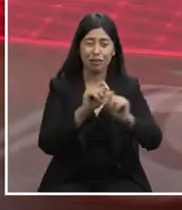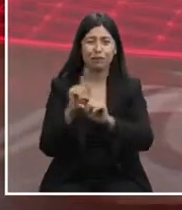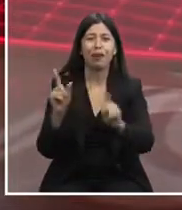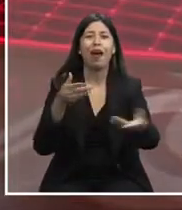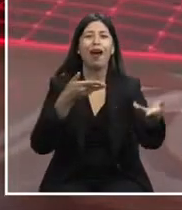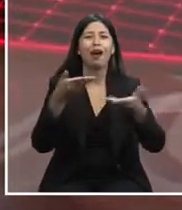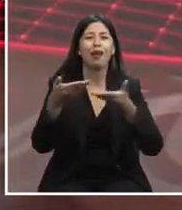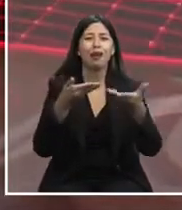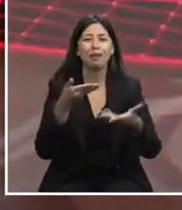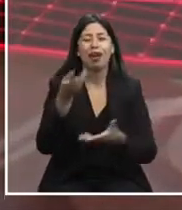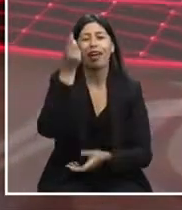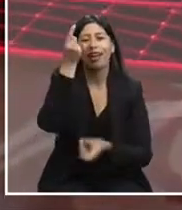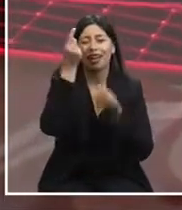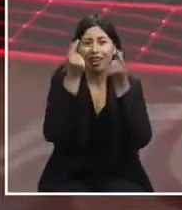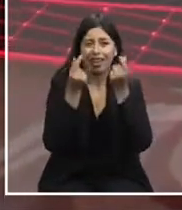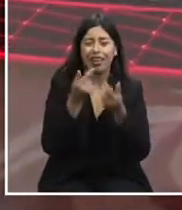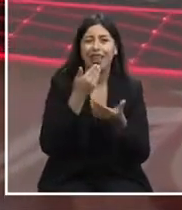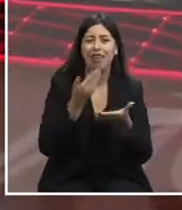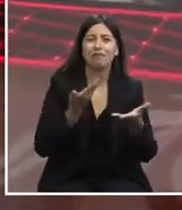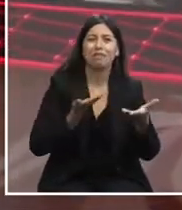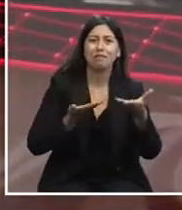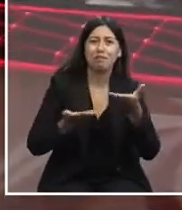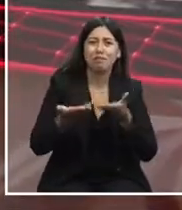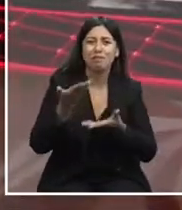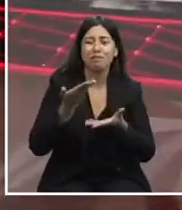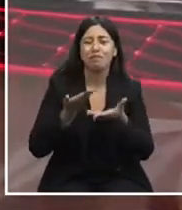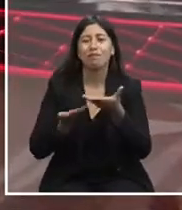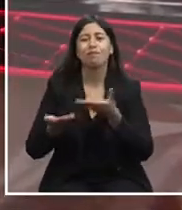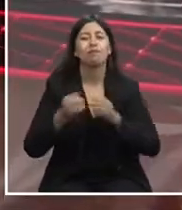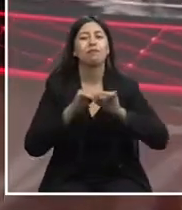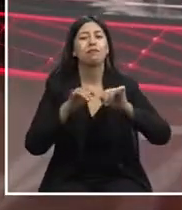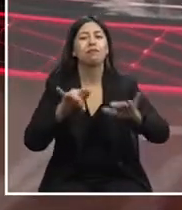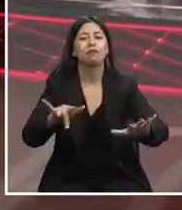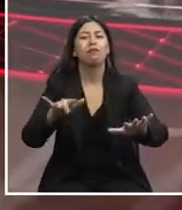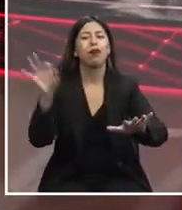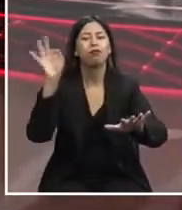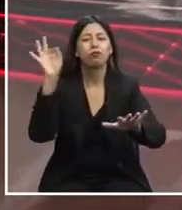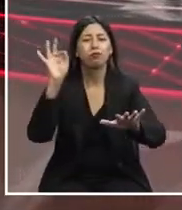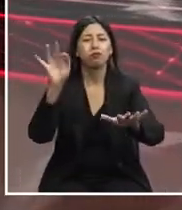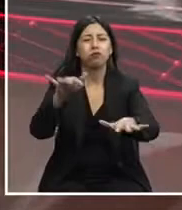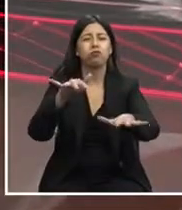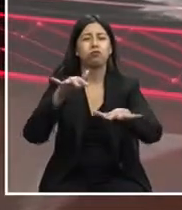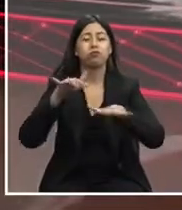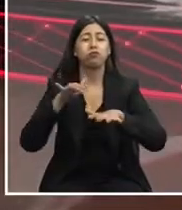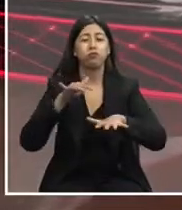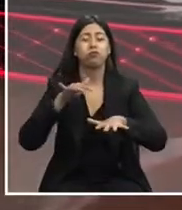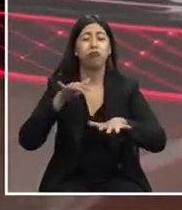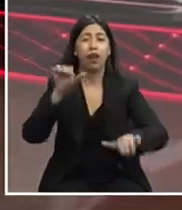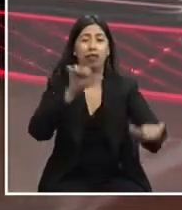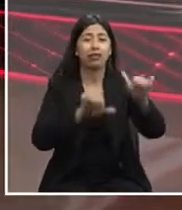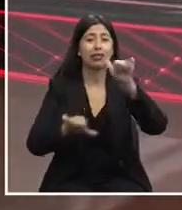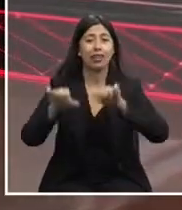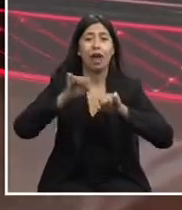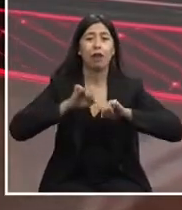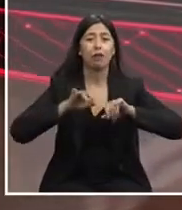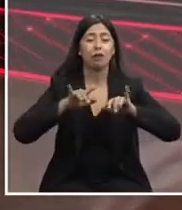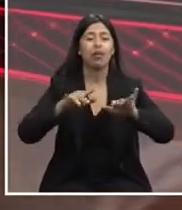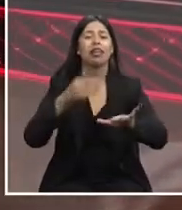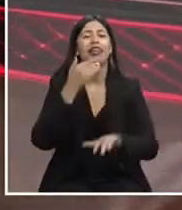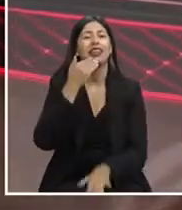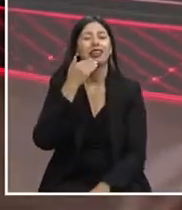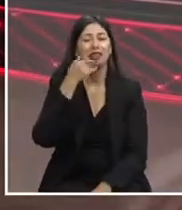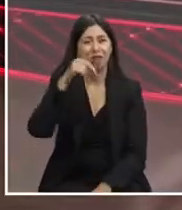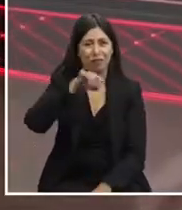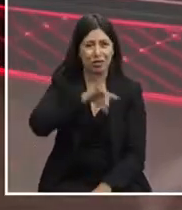que empezamos a hacer circular en este gran evento de divulgación científica de Chile y desde Chile para el mundo.